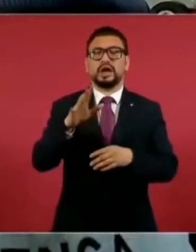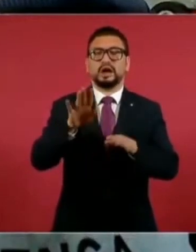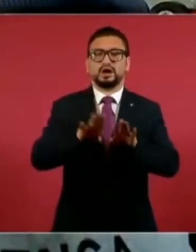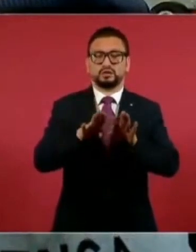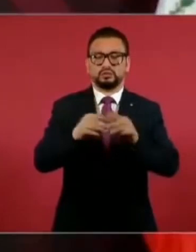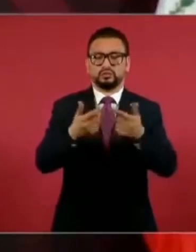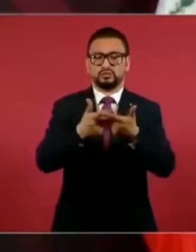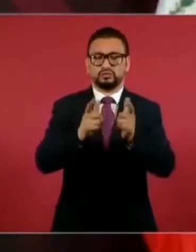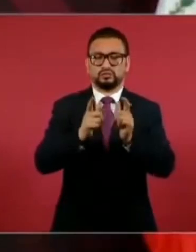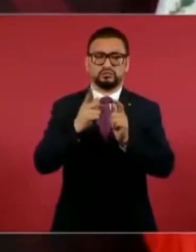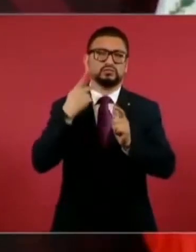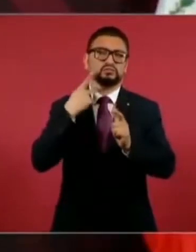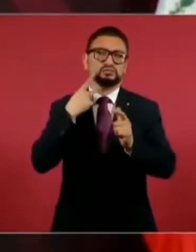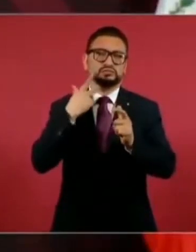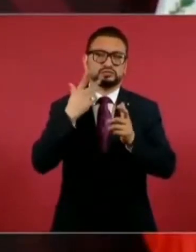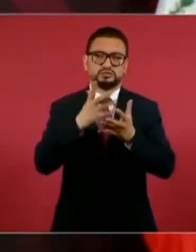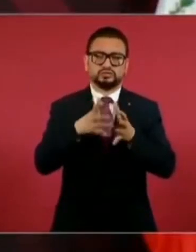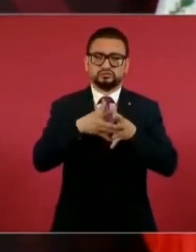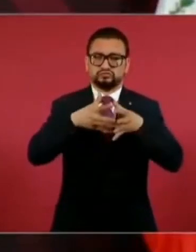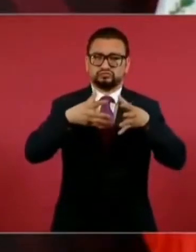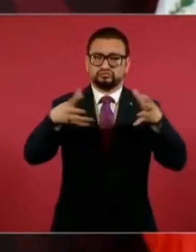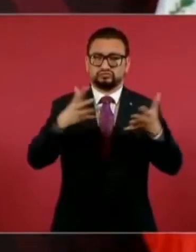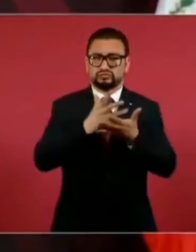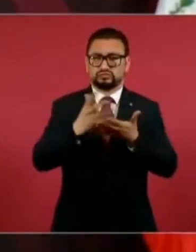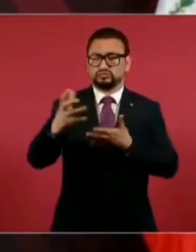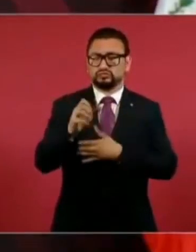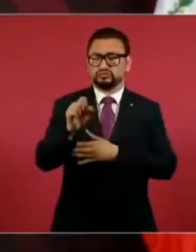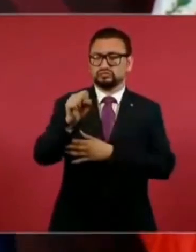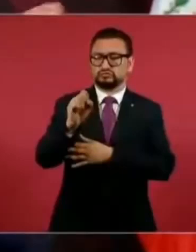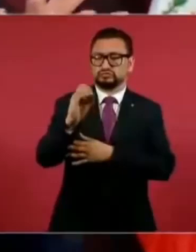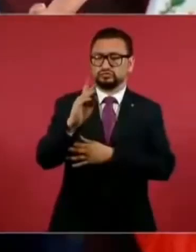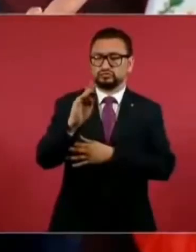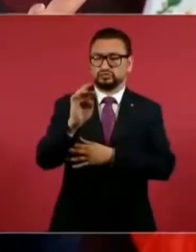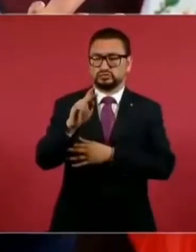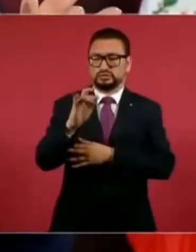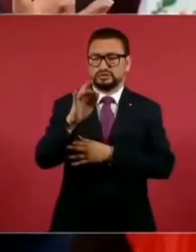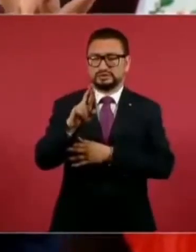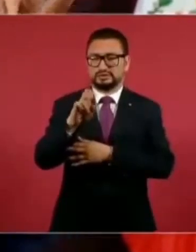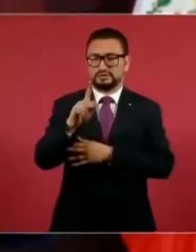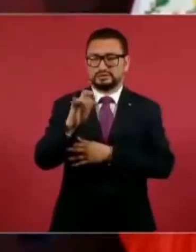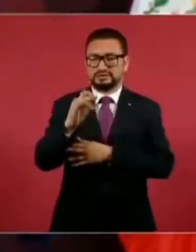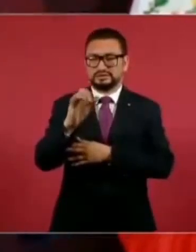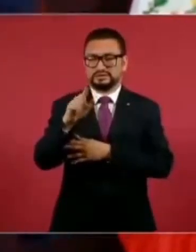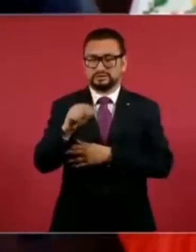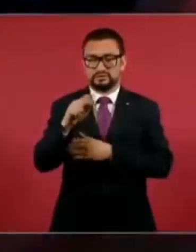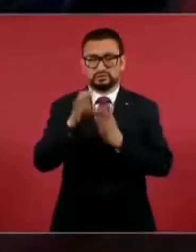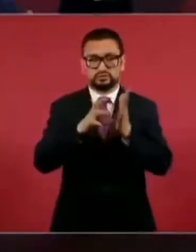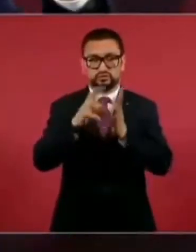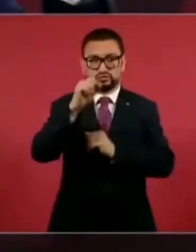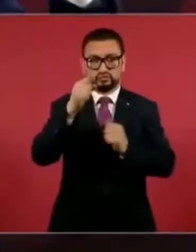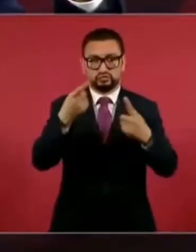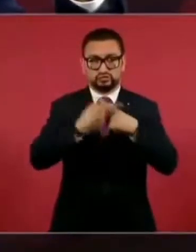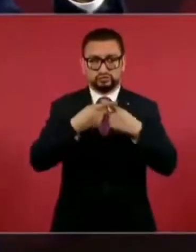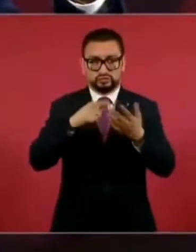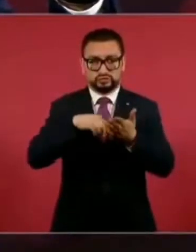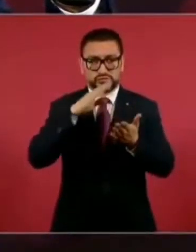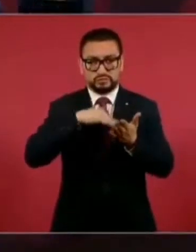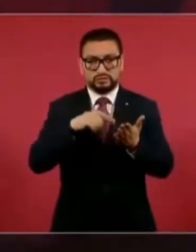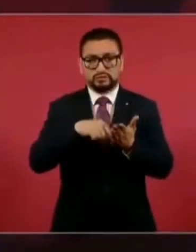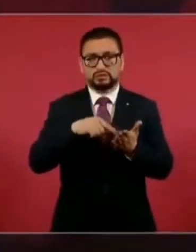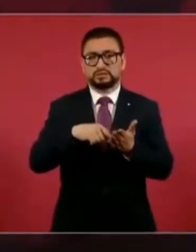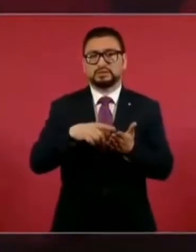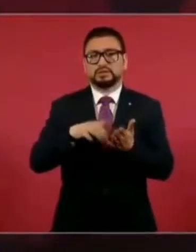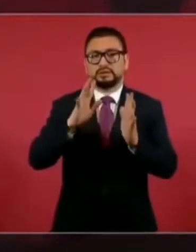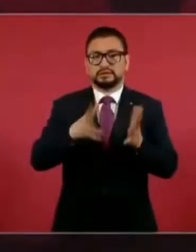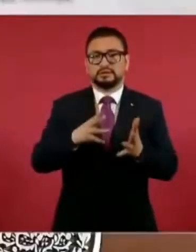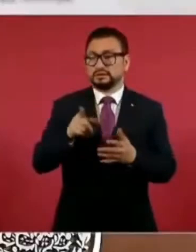Sobrerepresentación, ¿sí? Y que hay que violar la Constitución. Pues la Constitución establece una fórmula, pero a ellos